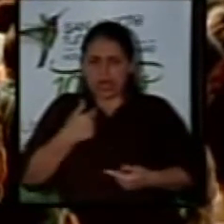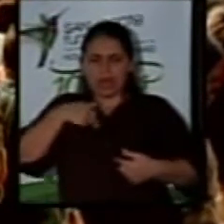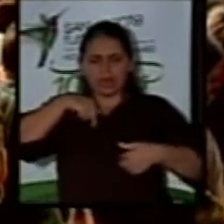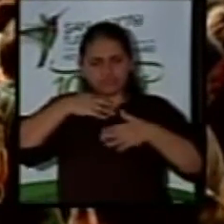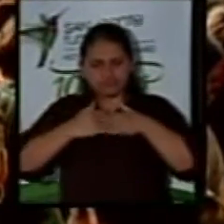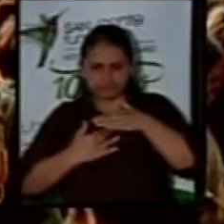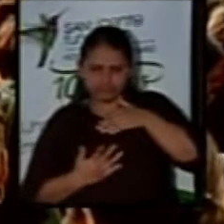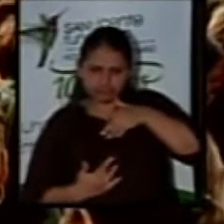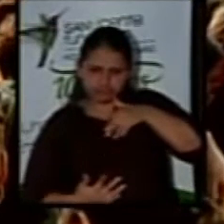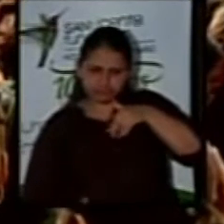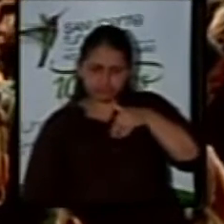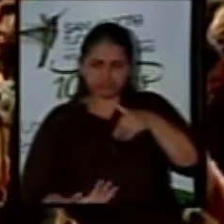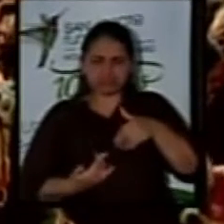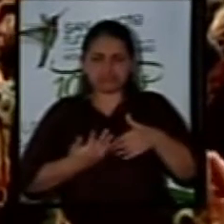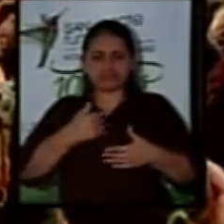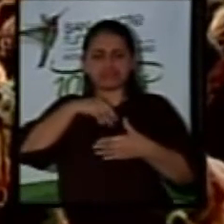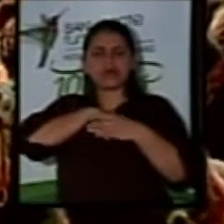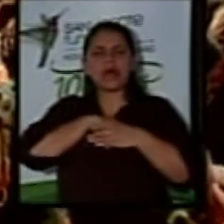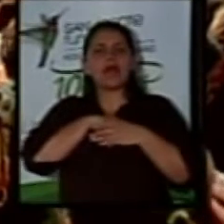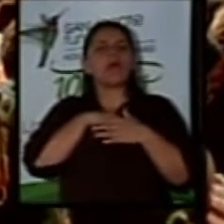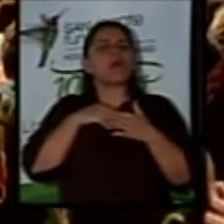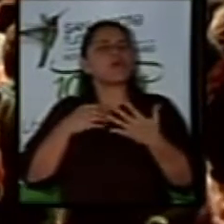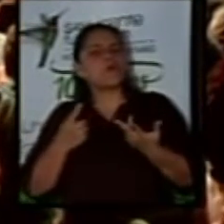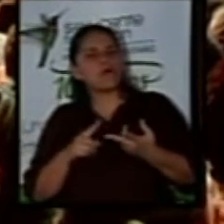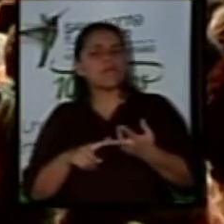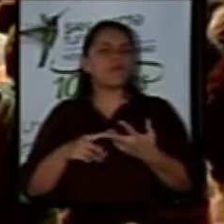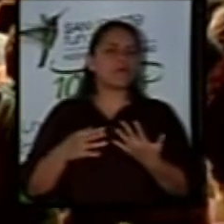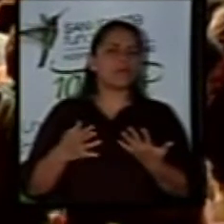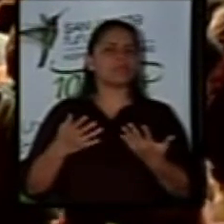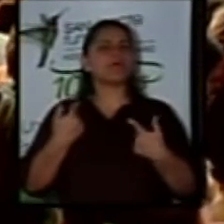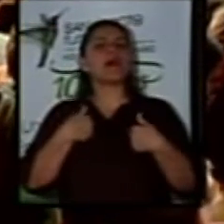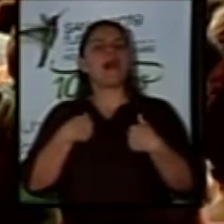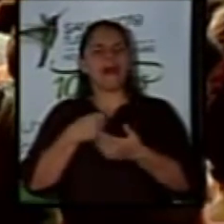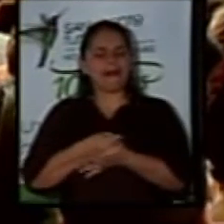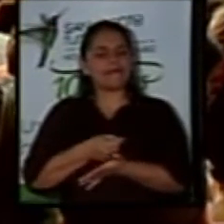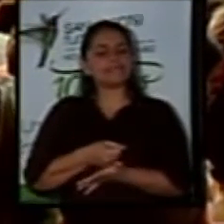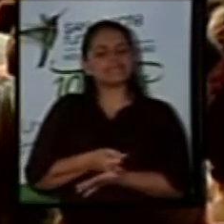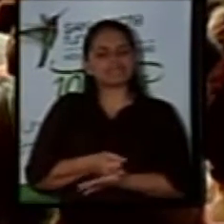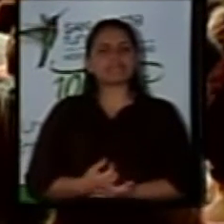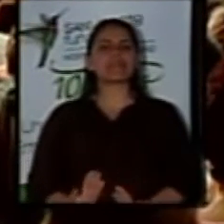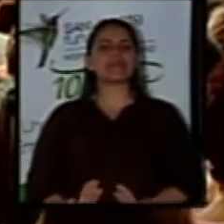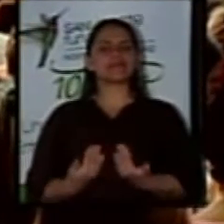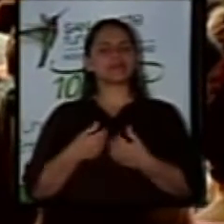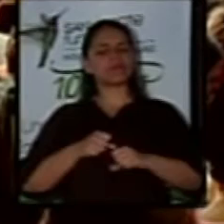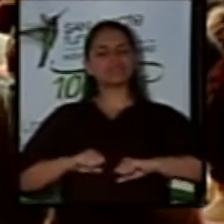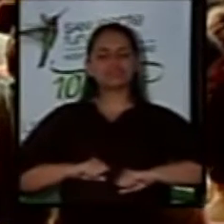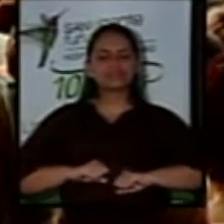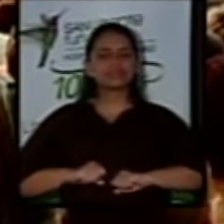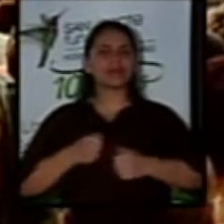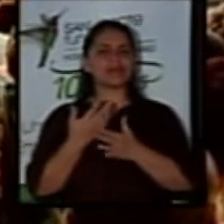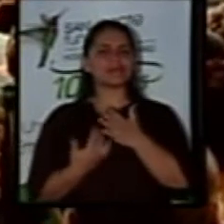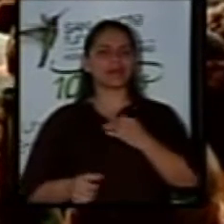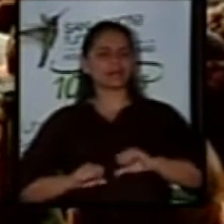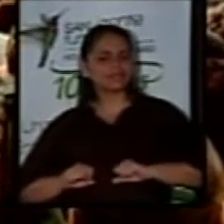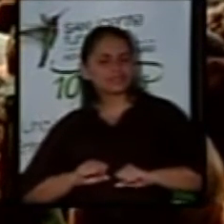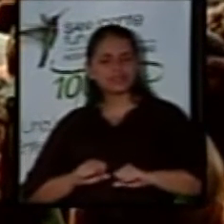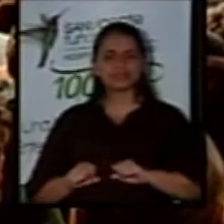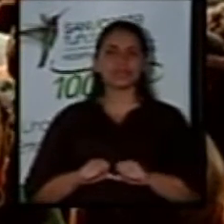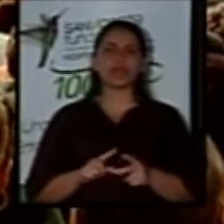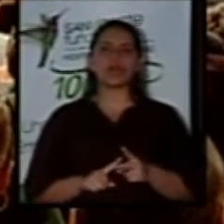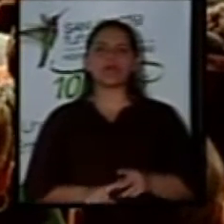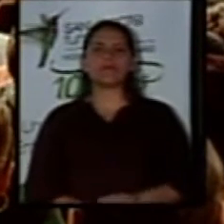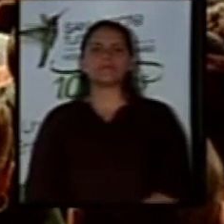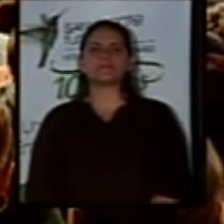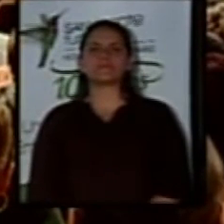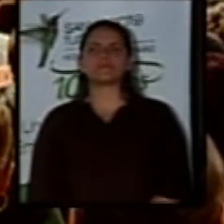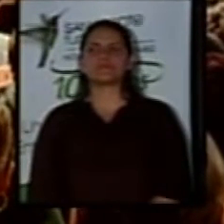de la pared venosa, a mejorar la presión dentro de los capilares venosos y la resistencia que se va a oponer a todo este aumento de la presión que hay